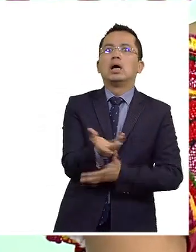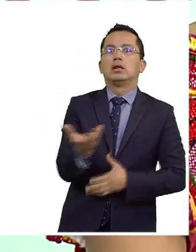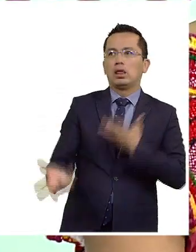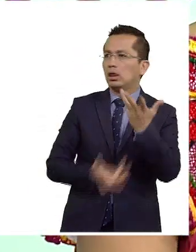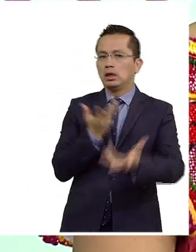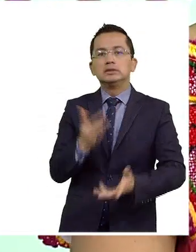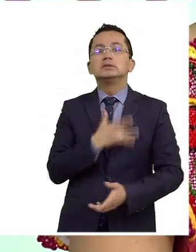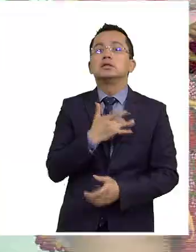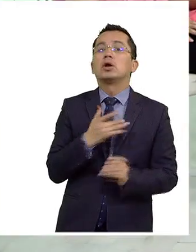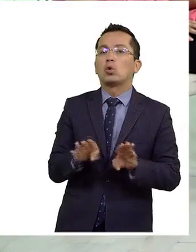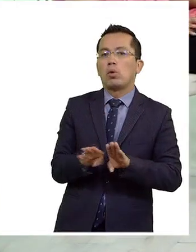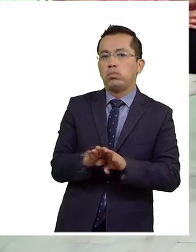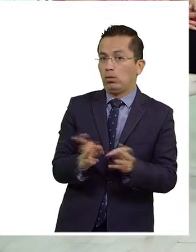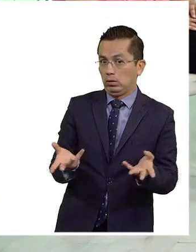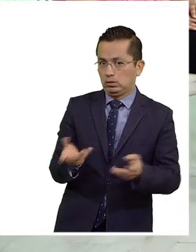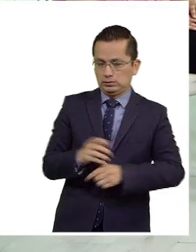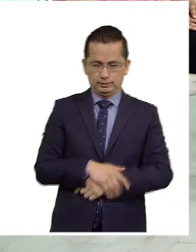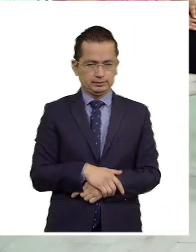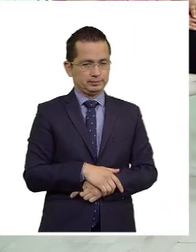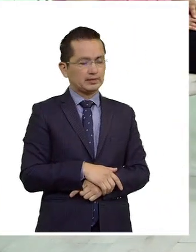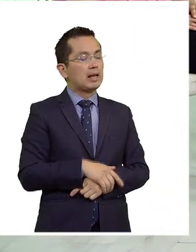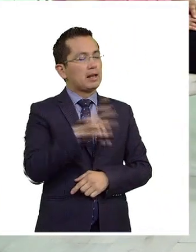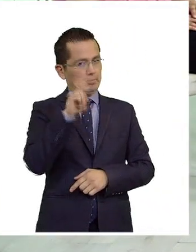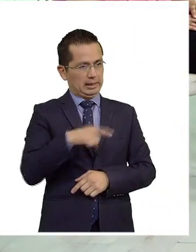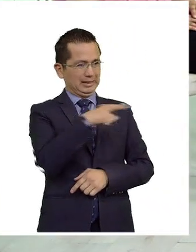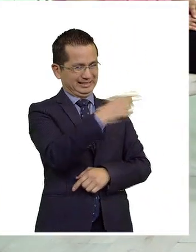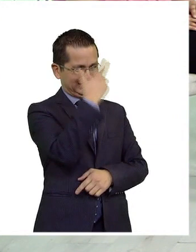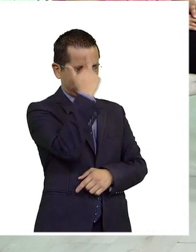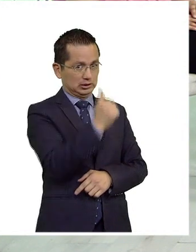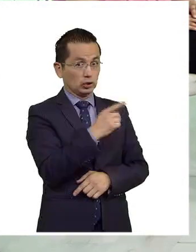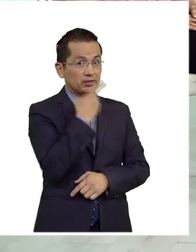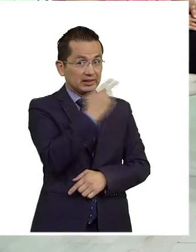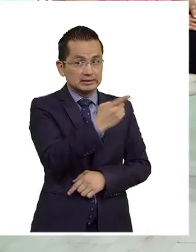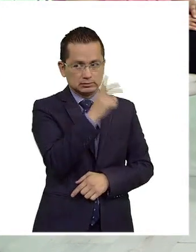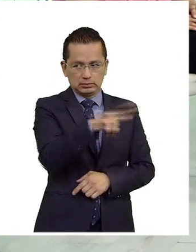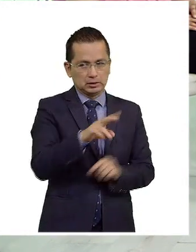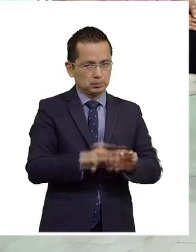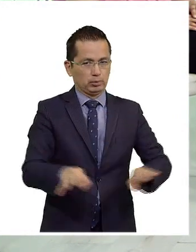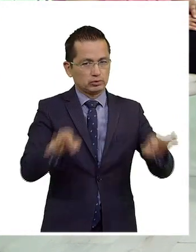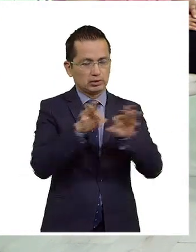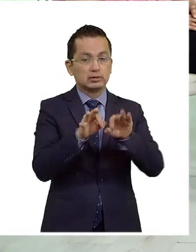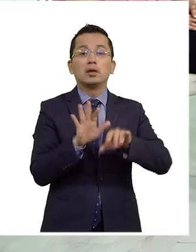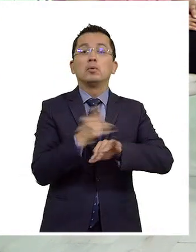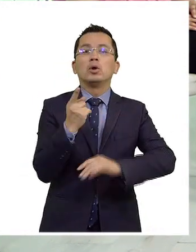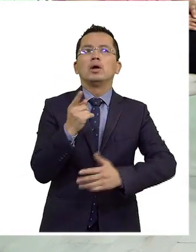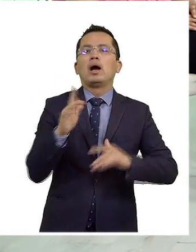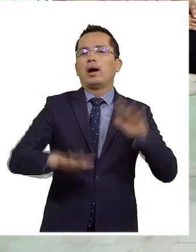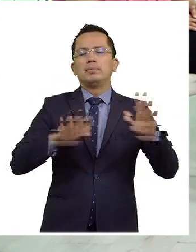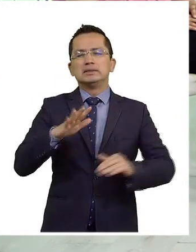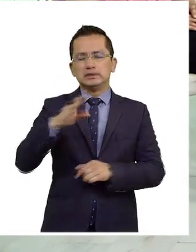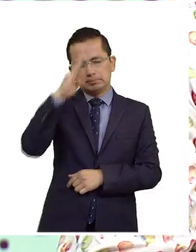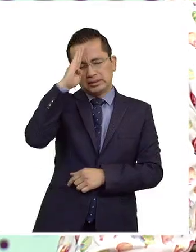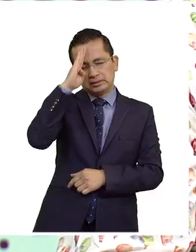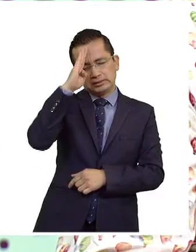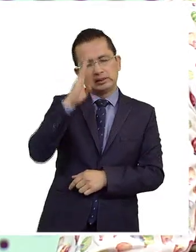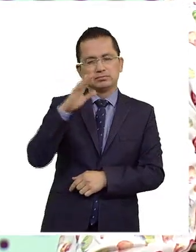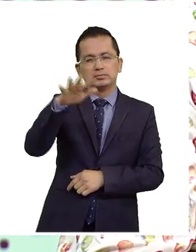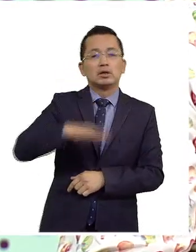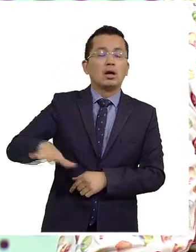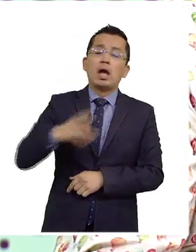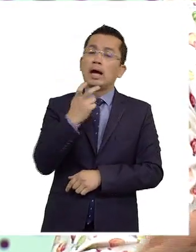Sandra es muy importante. Algunas personas creen que porque esta reforma